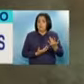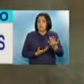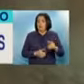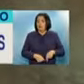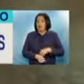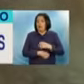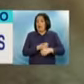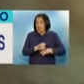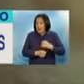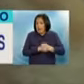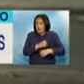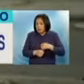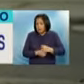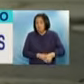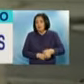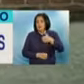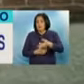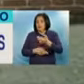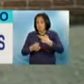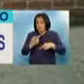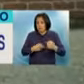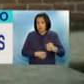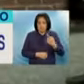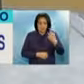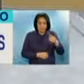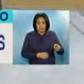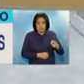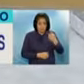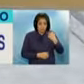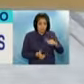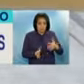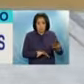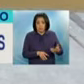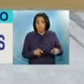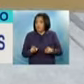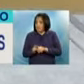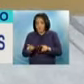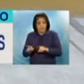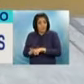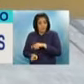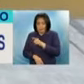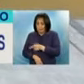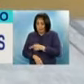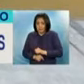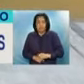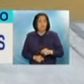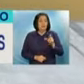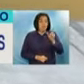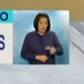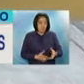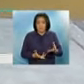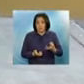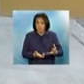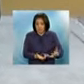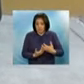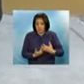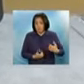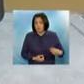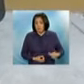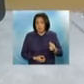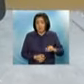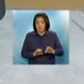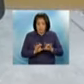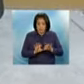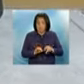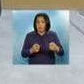años a que su dueño regrese, pero este había muerto. Es el mismo caso. Si alguien desea adoptarla, escríbanos